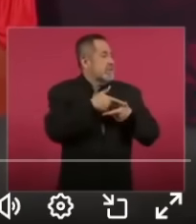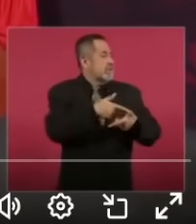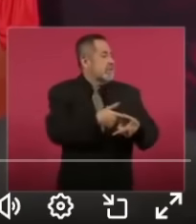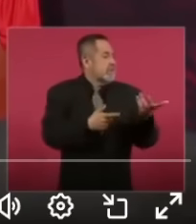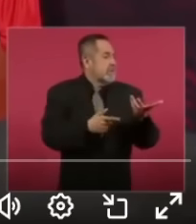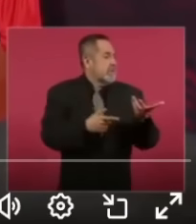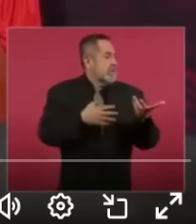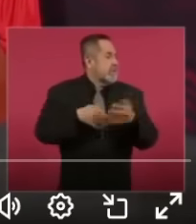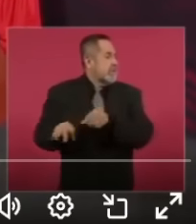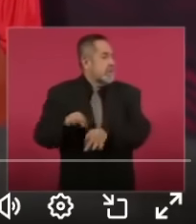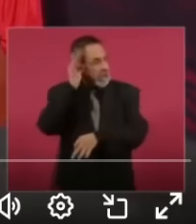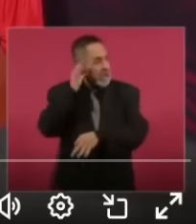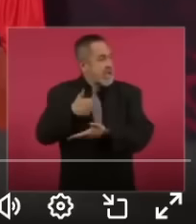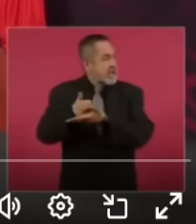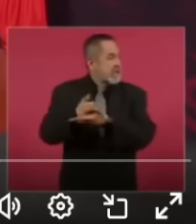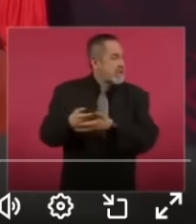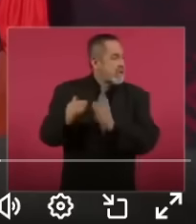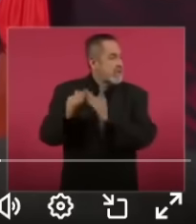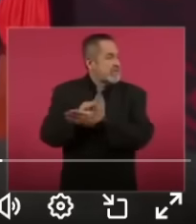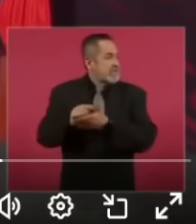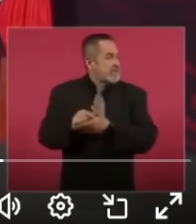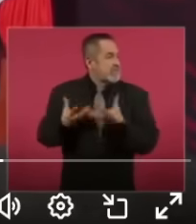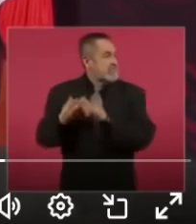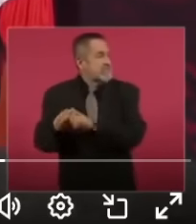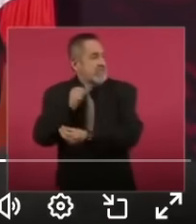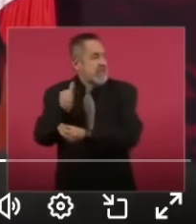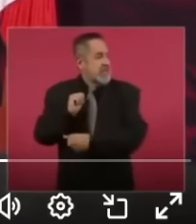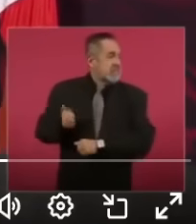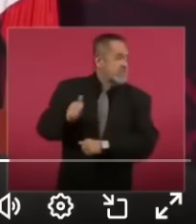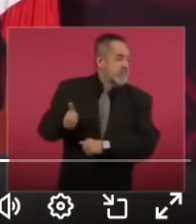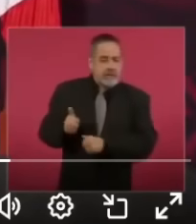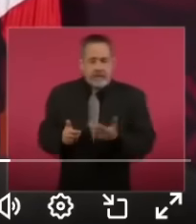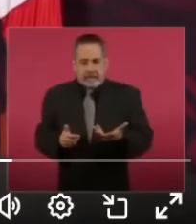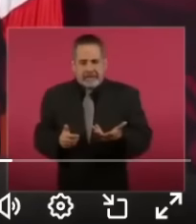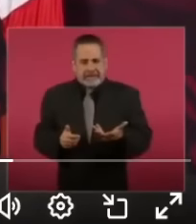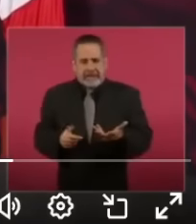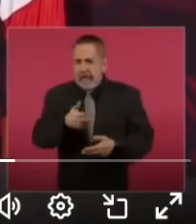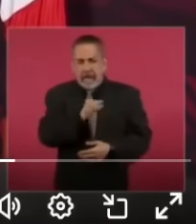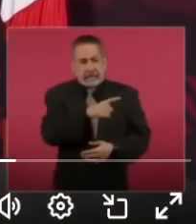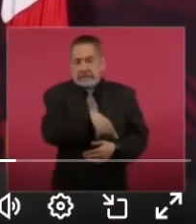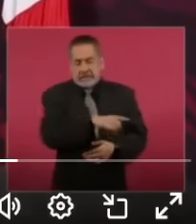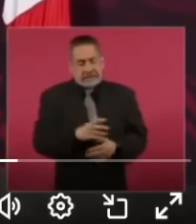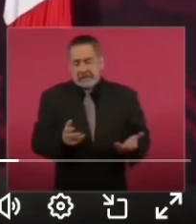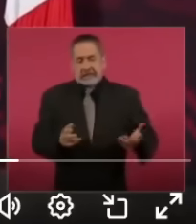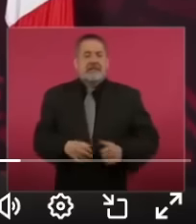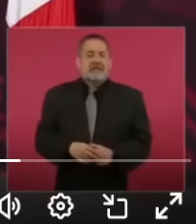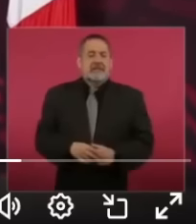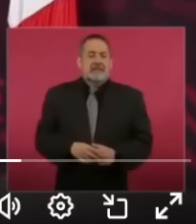ni a sus trabajadoras o trabajadores domésticos, los